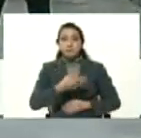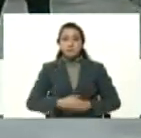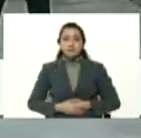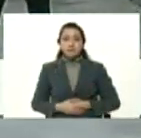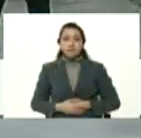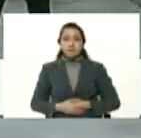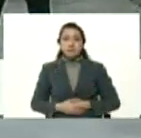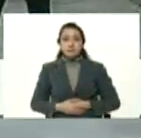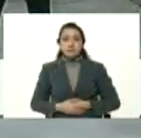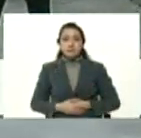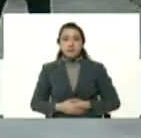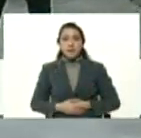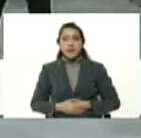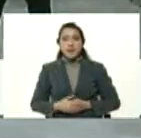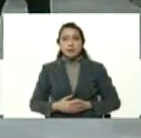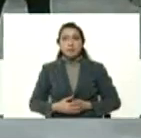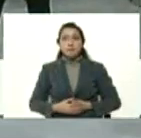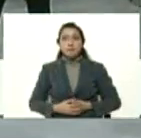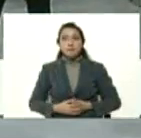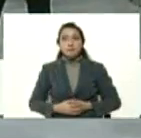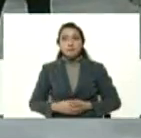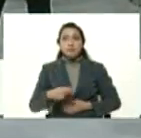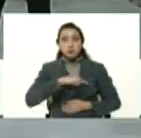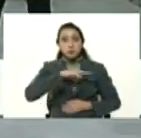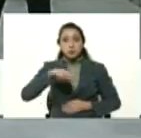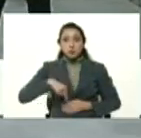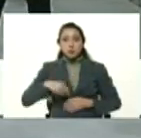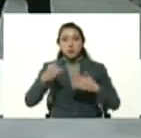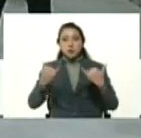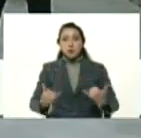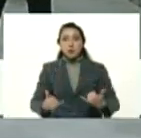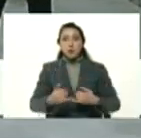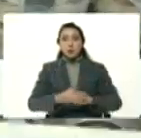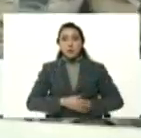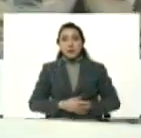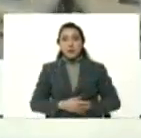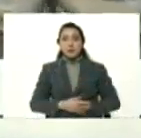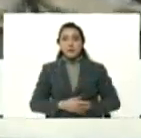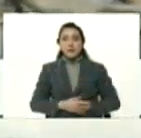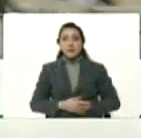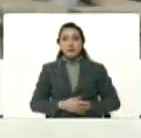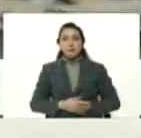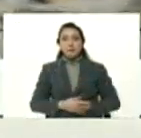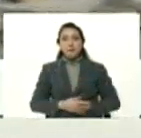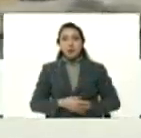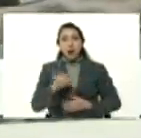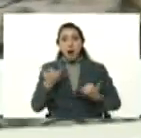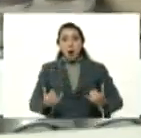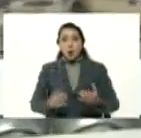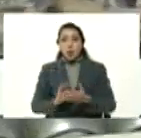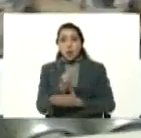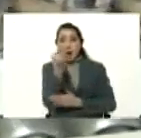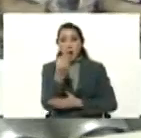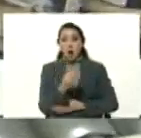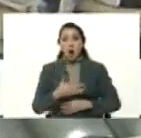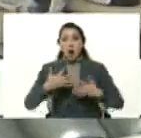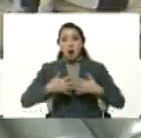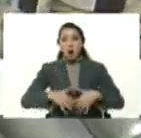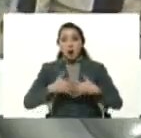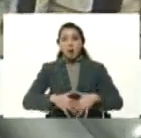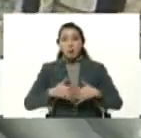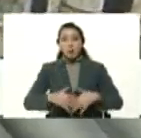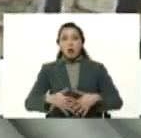la oportunidad. Estamos hoy en un día icónico para nosotros. Estamos inaugurando una nueva planta de salsa y